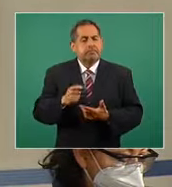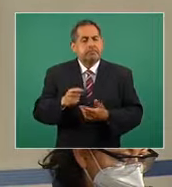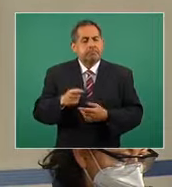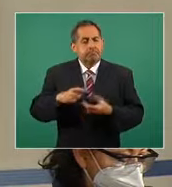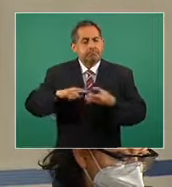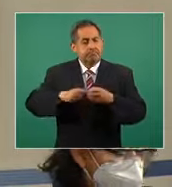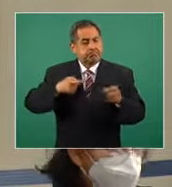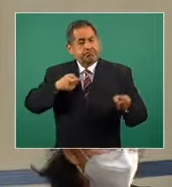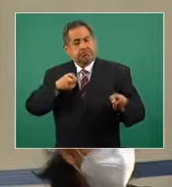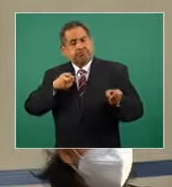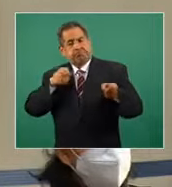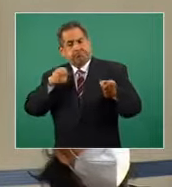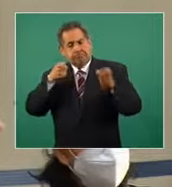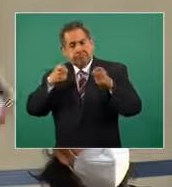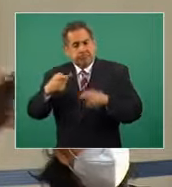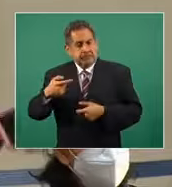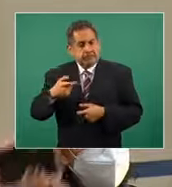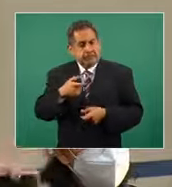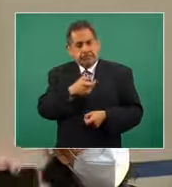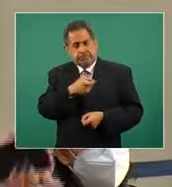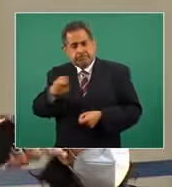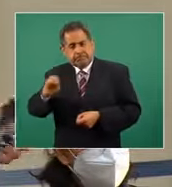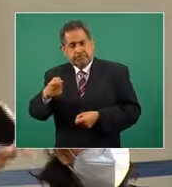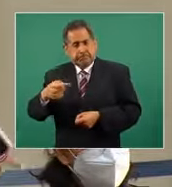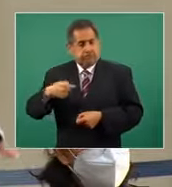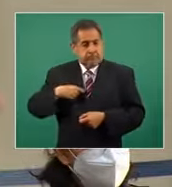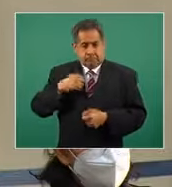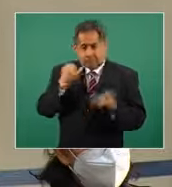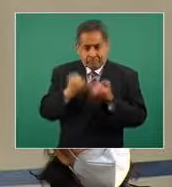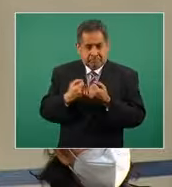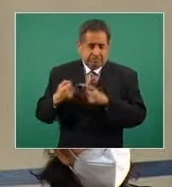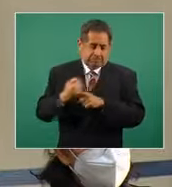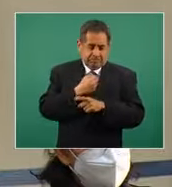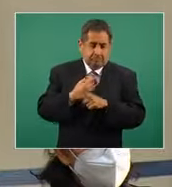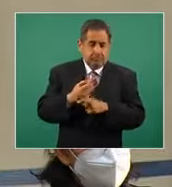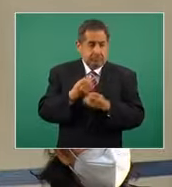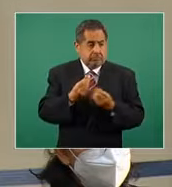baleadas, golpeadas, humilladas, prácticamente a muchas de ellas las mantuvieron